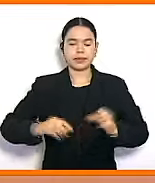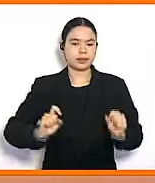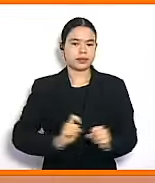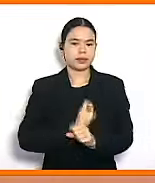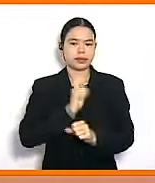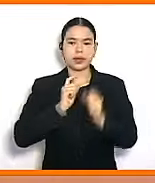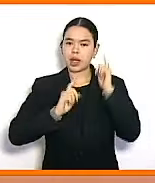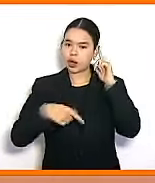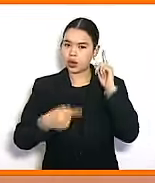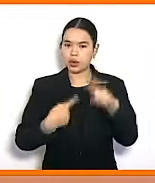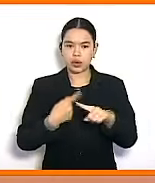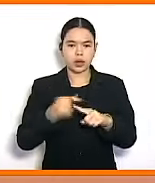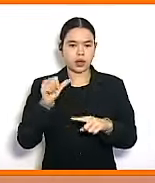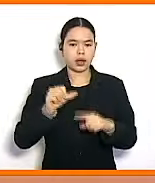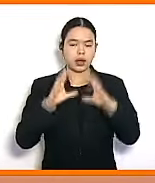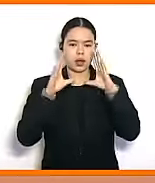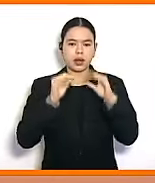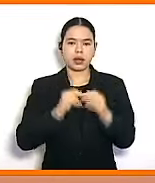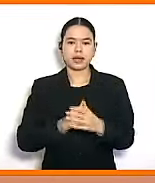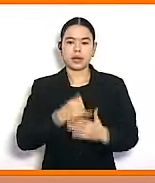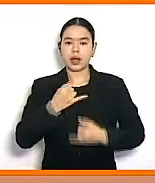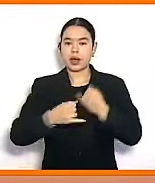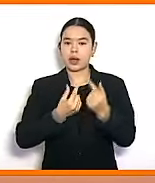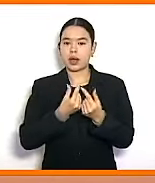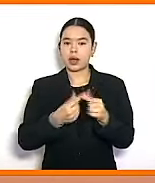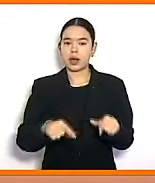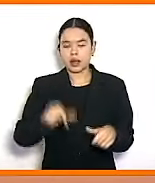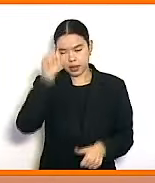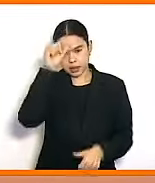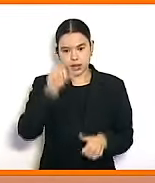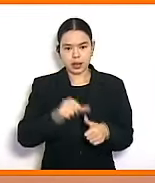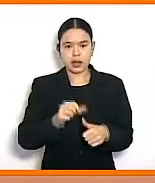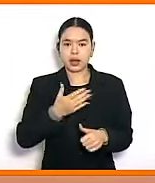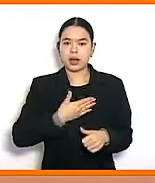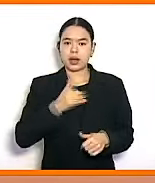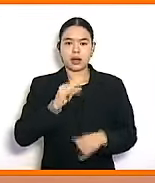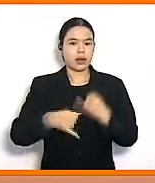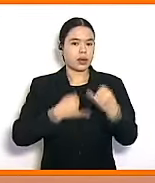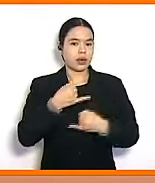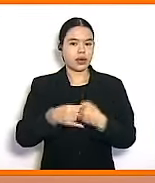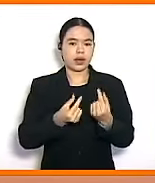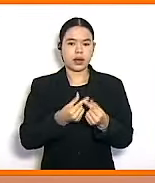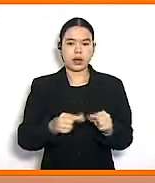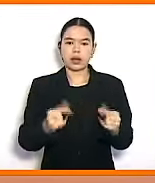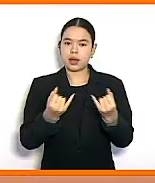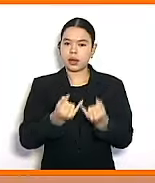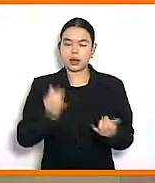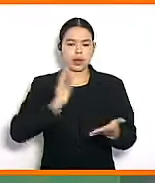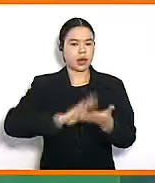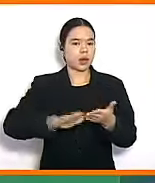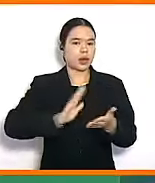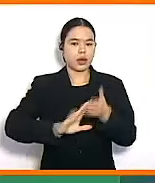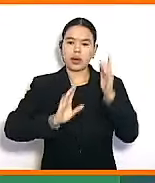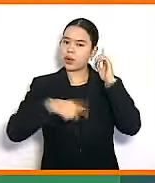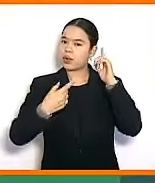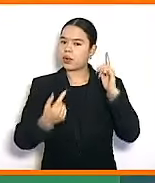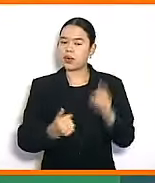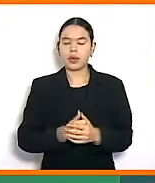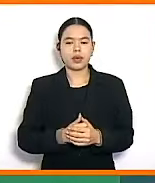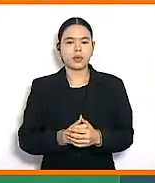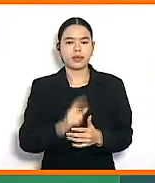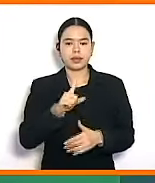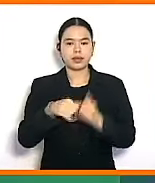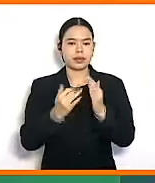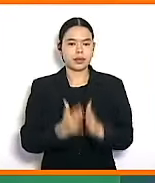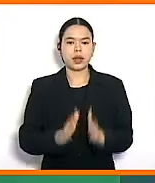en Multi X para esta noche es jugada gratis. Te recuerdo que tienes una jugada gratis por el mismo monto que invertiste en diaria. Pero